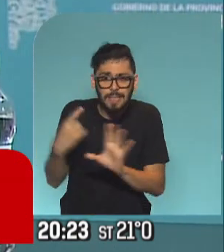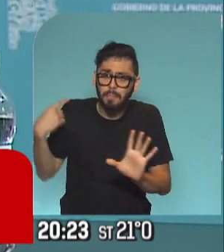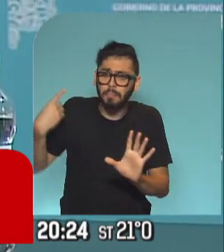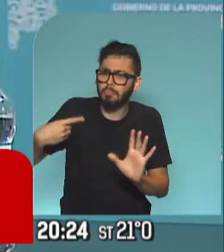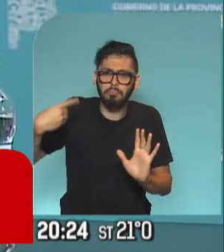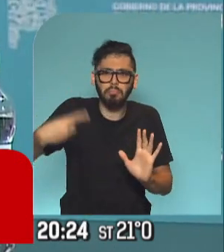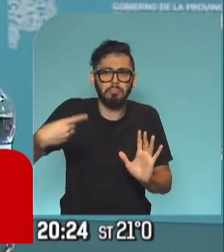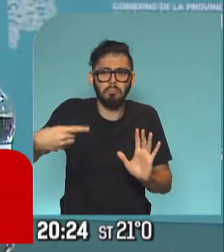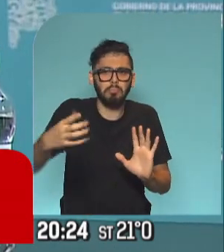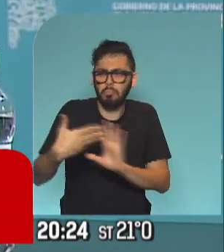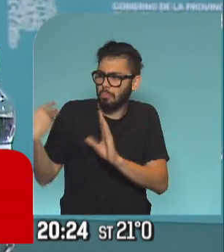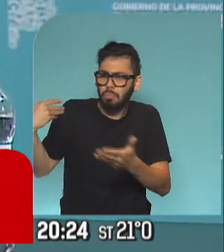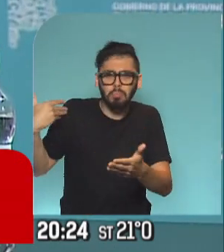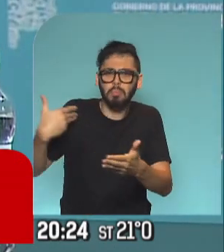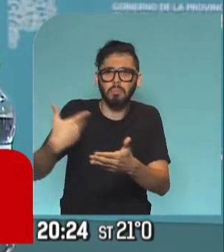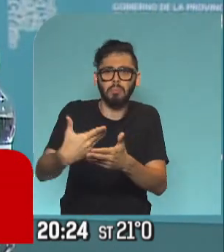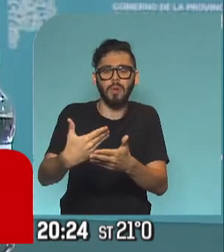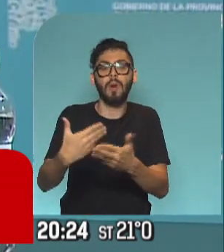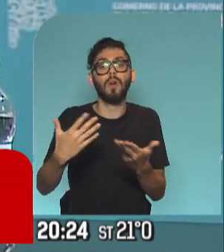durante todo este tiempo. Para eso